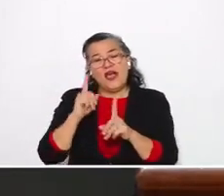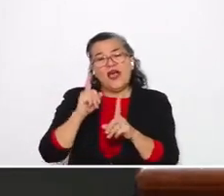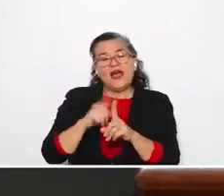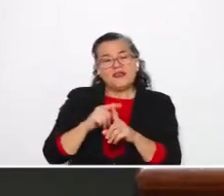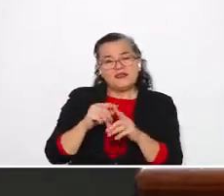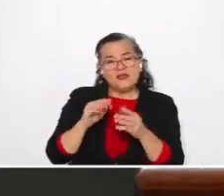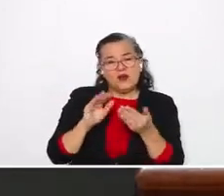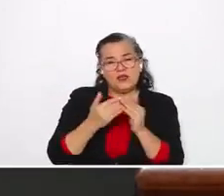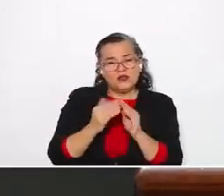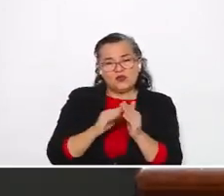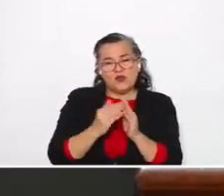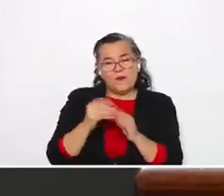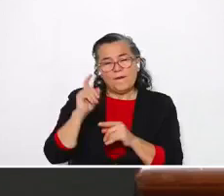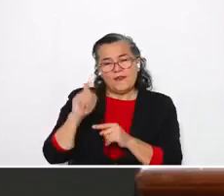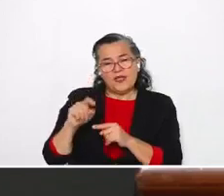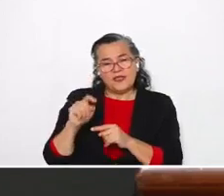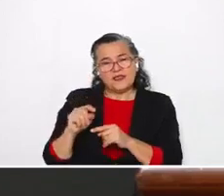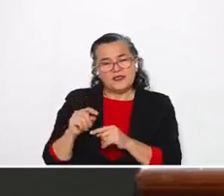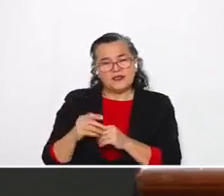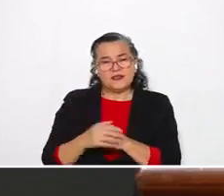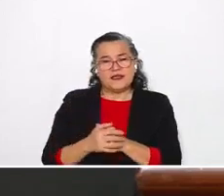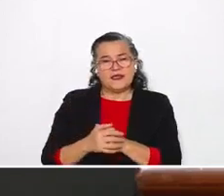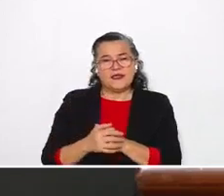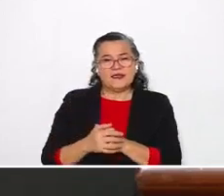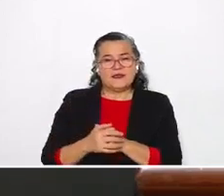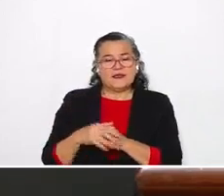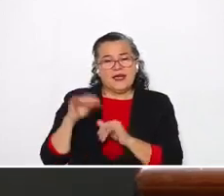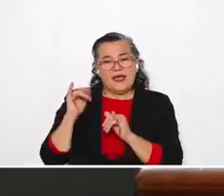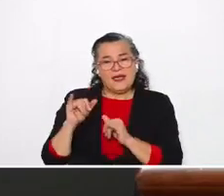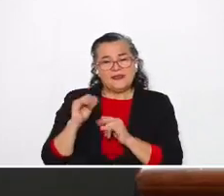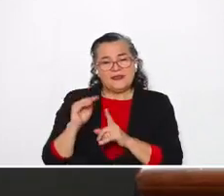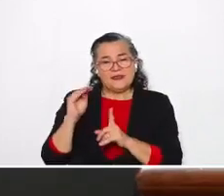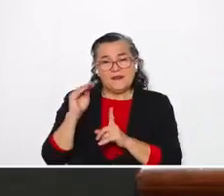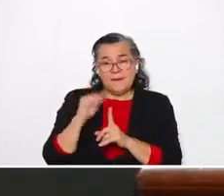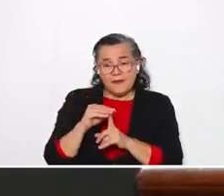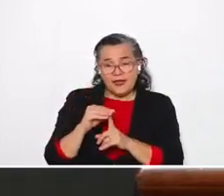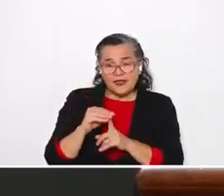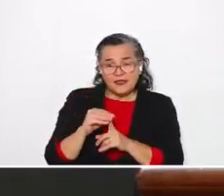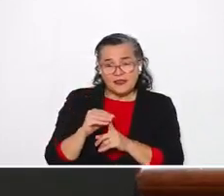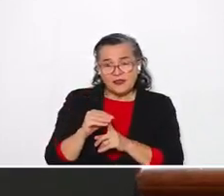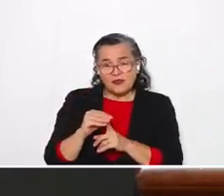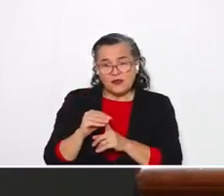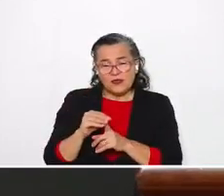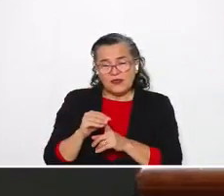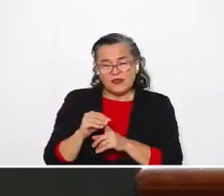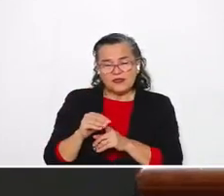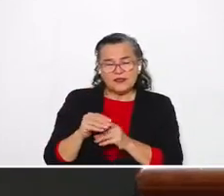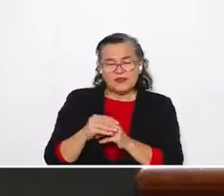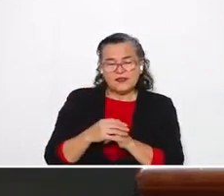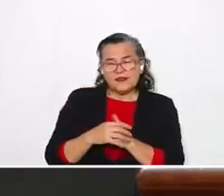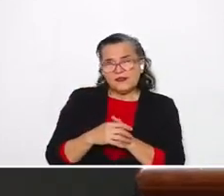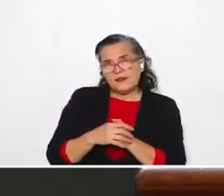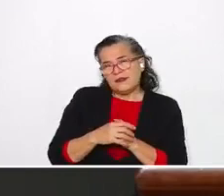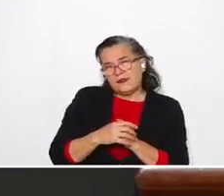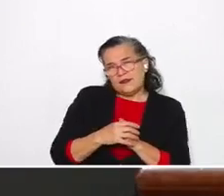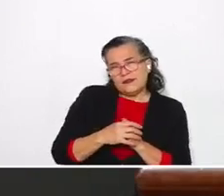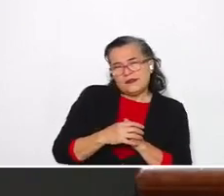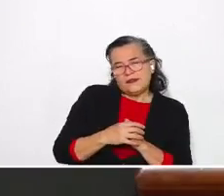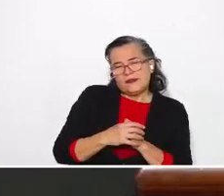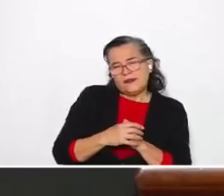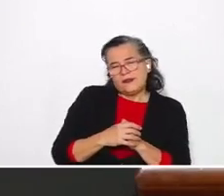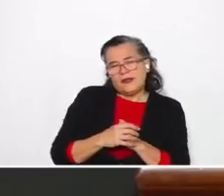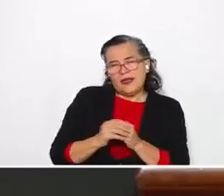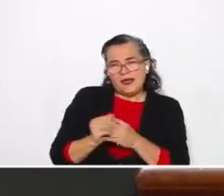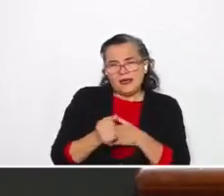comunidades más necesitadas. Esas misiones que van en el camino